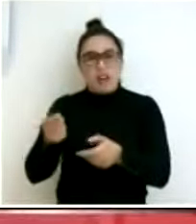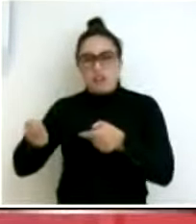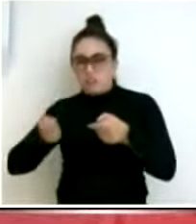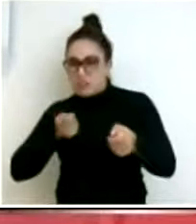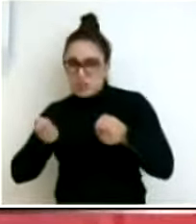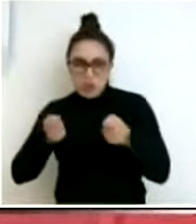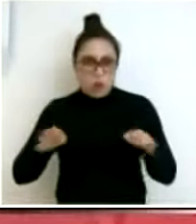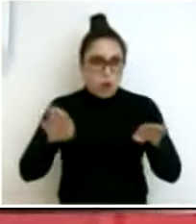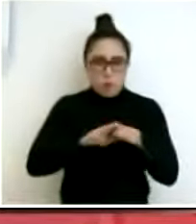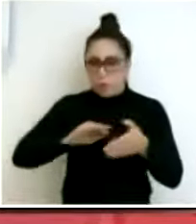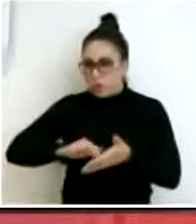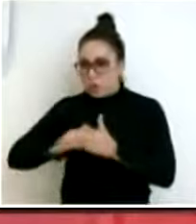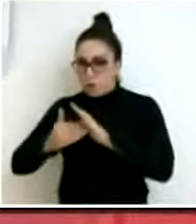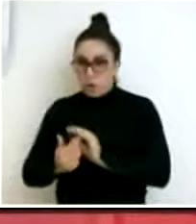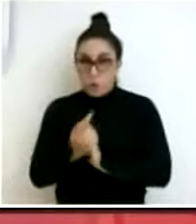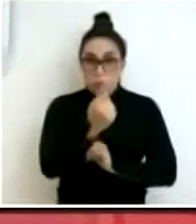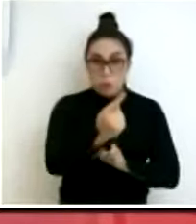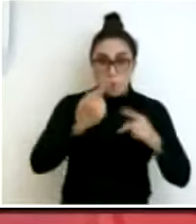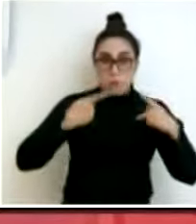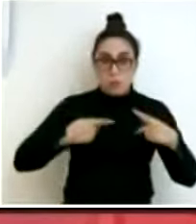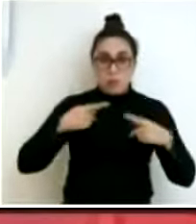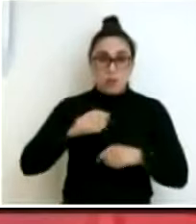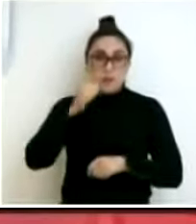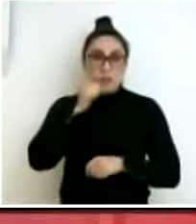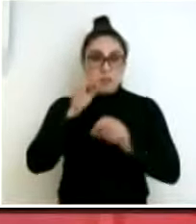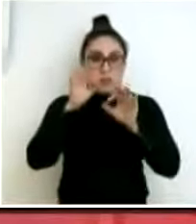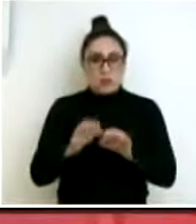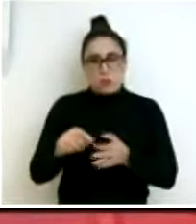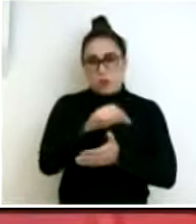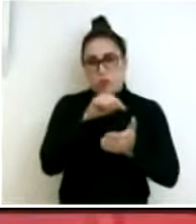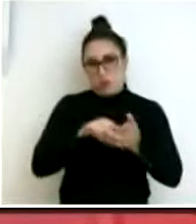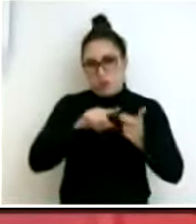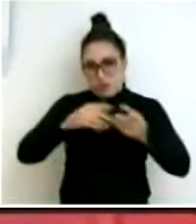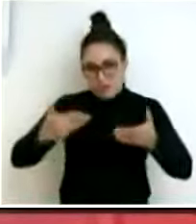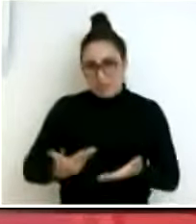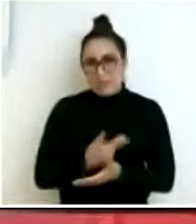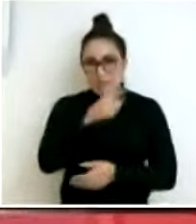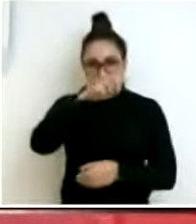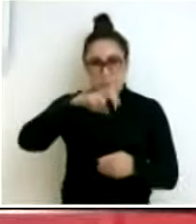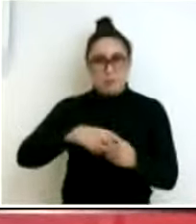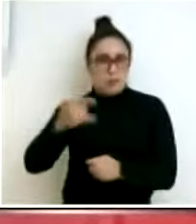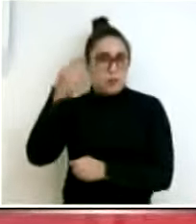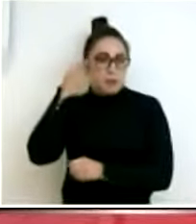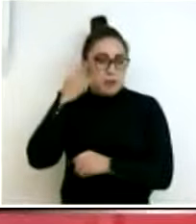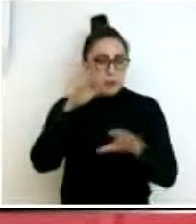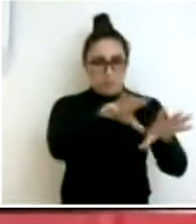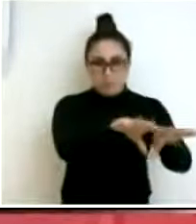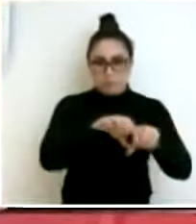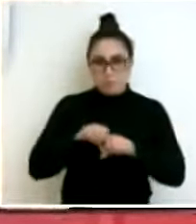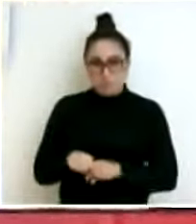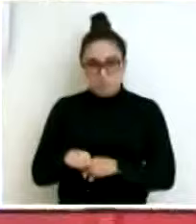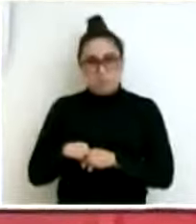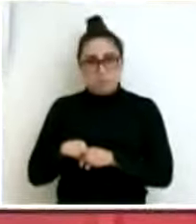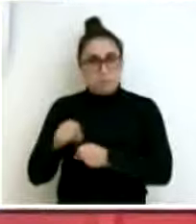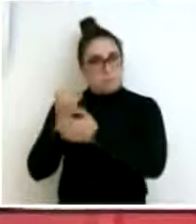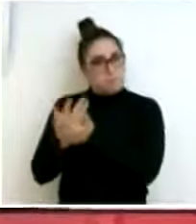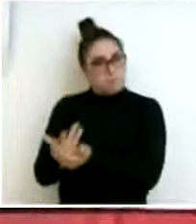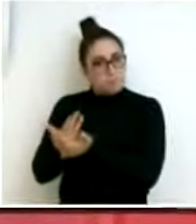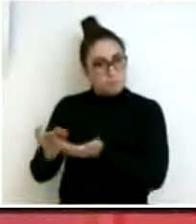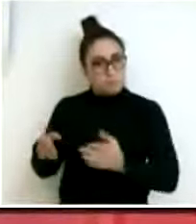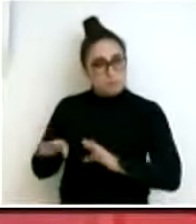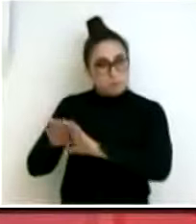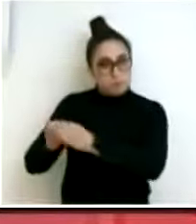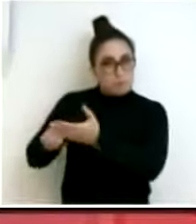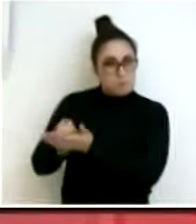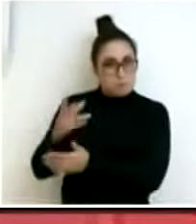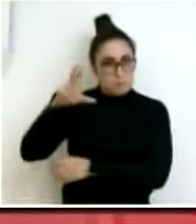retenga a un senador en su natal Campeche y se le impida asistir de tal manera que